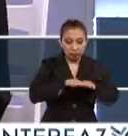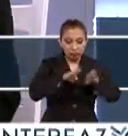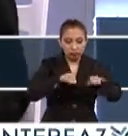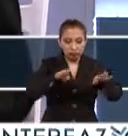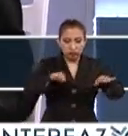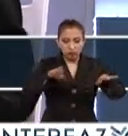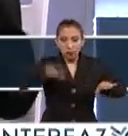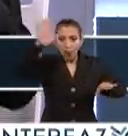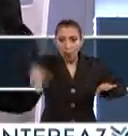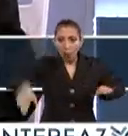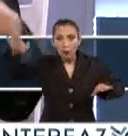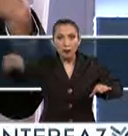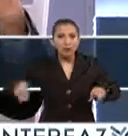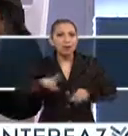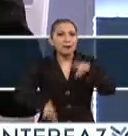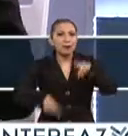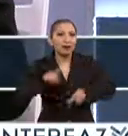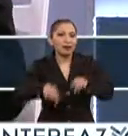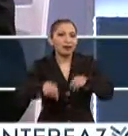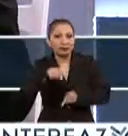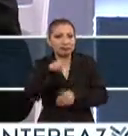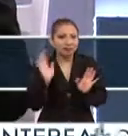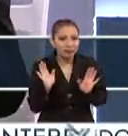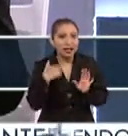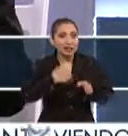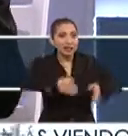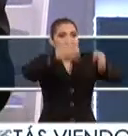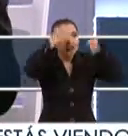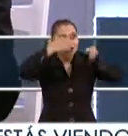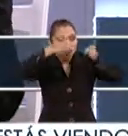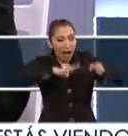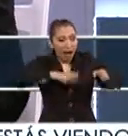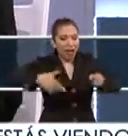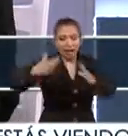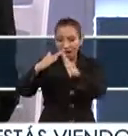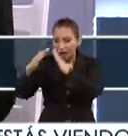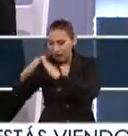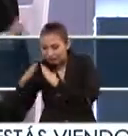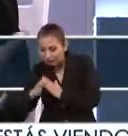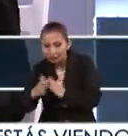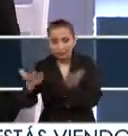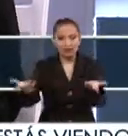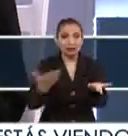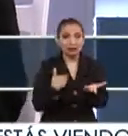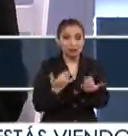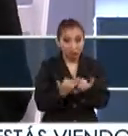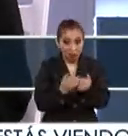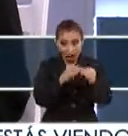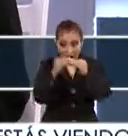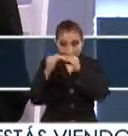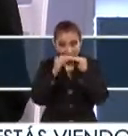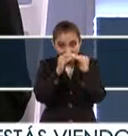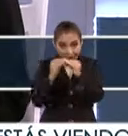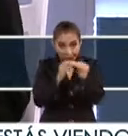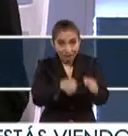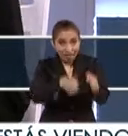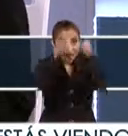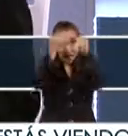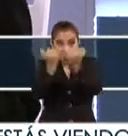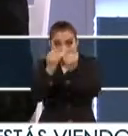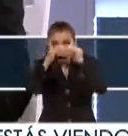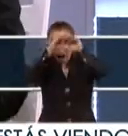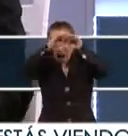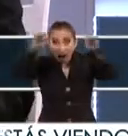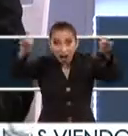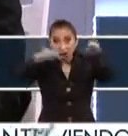comportarse diferente, con una composición de edificios y de ciudad que tampoco es homogénea. No todos los edificios son parejitos